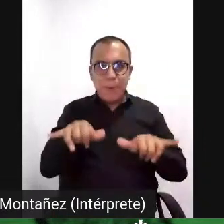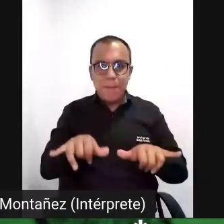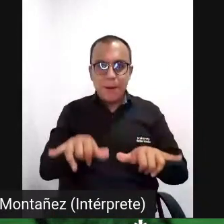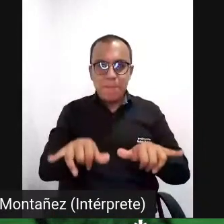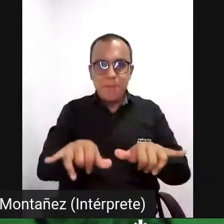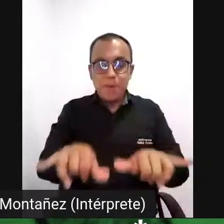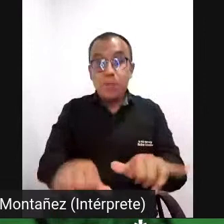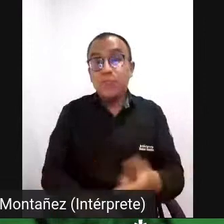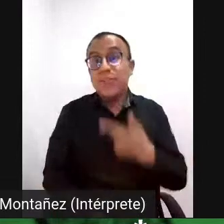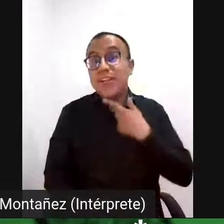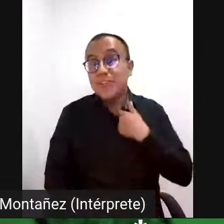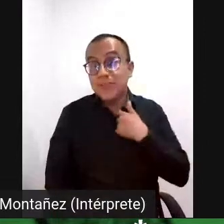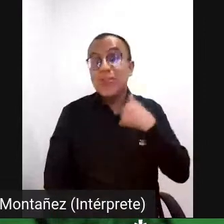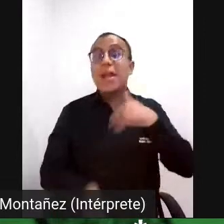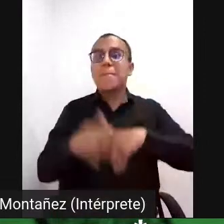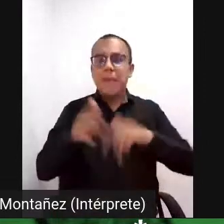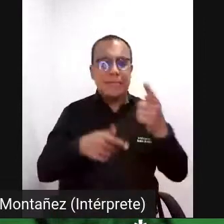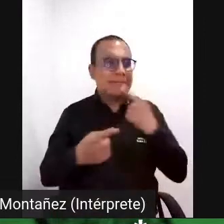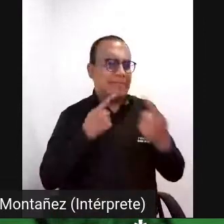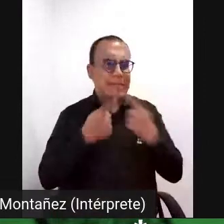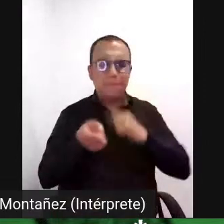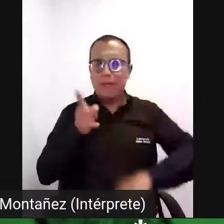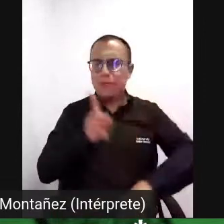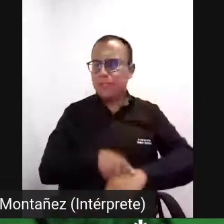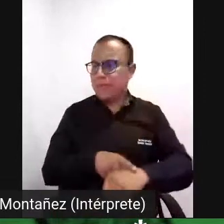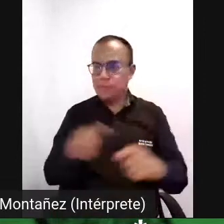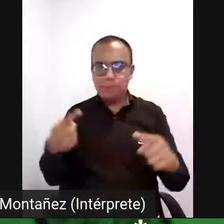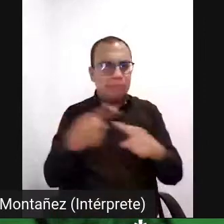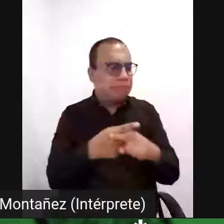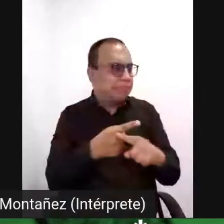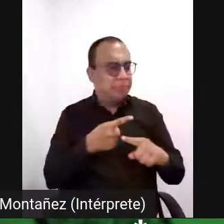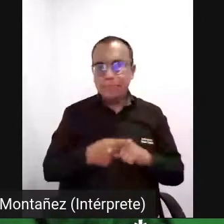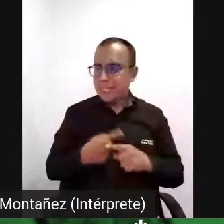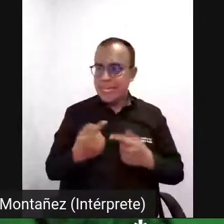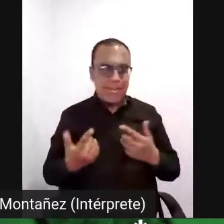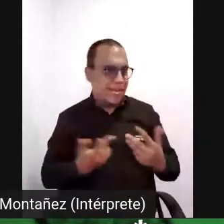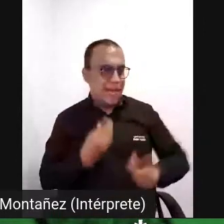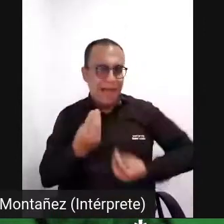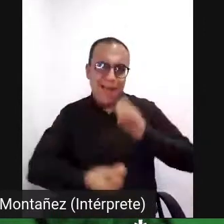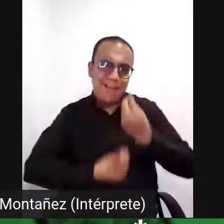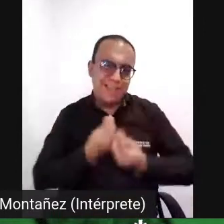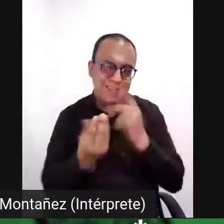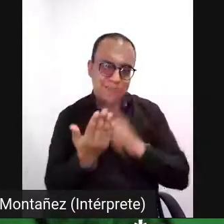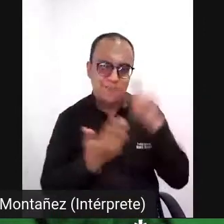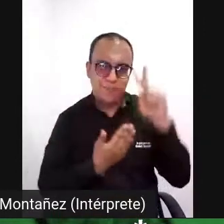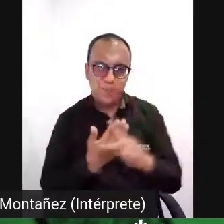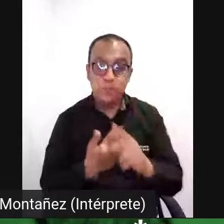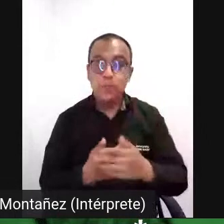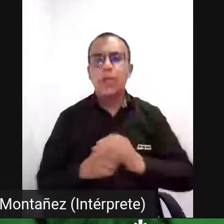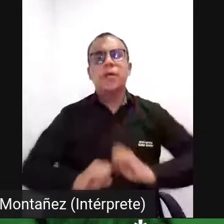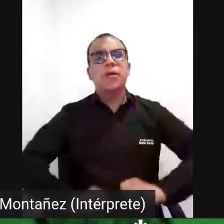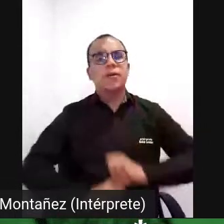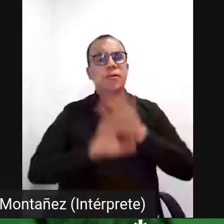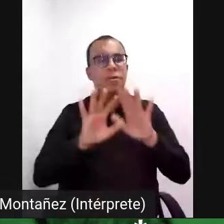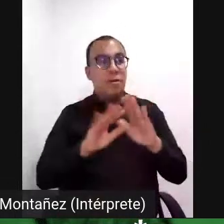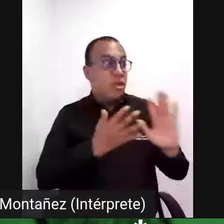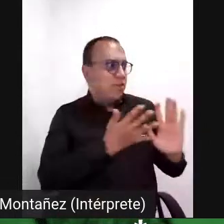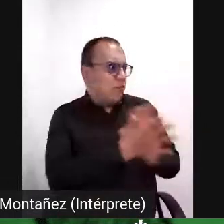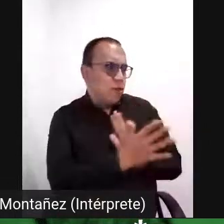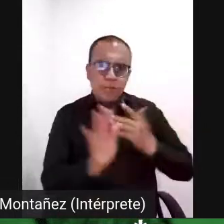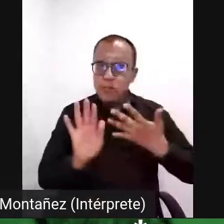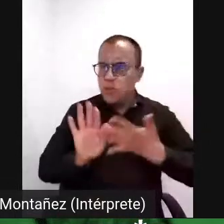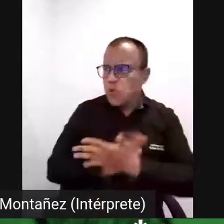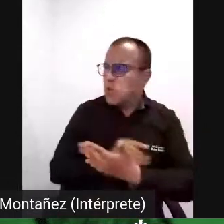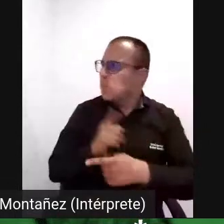más que hubiera habido más diálogo, pero los tiempos eran complicados de ejecución del proyecto. Pero claro, había información interesante, como